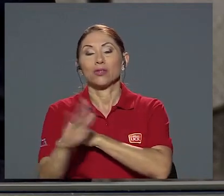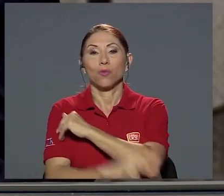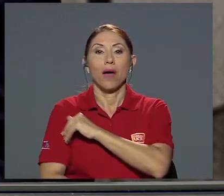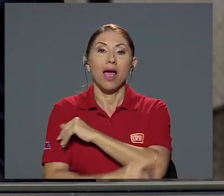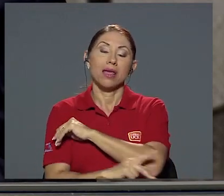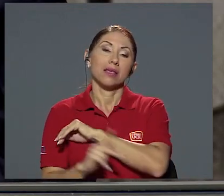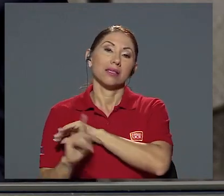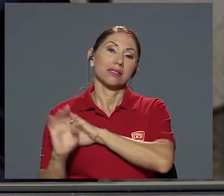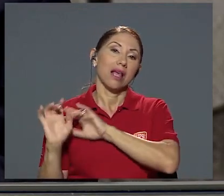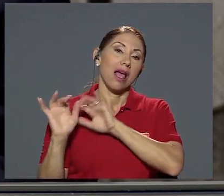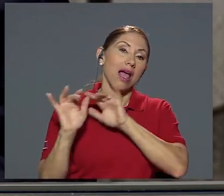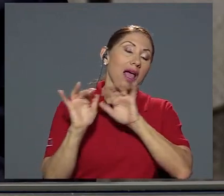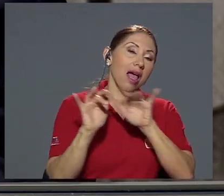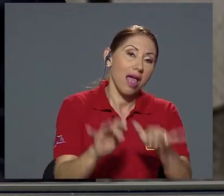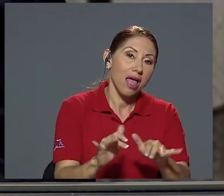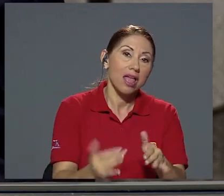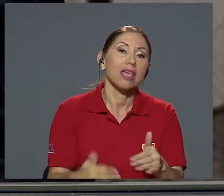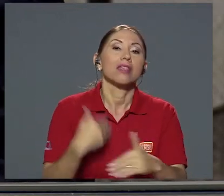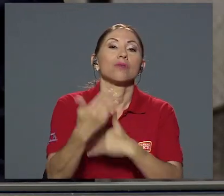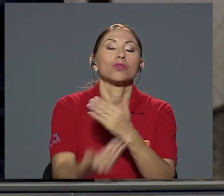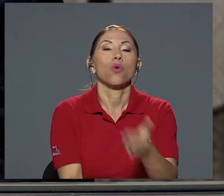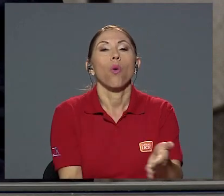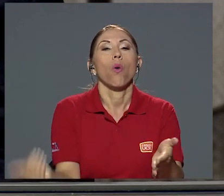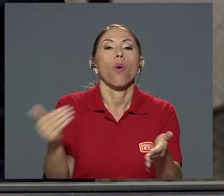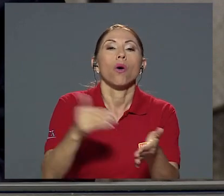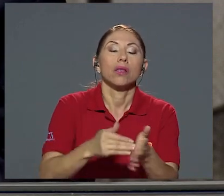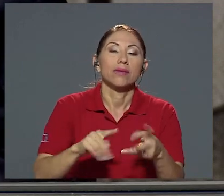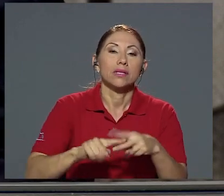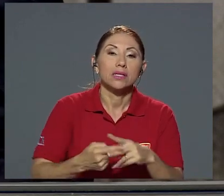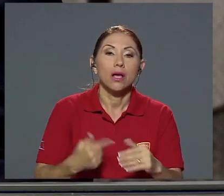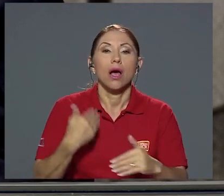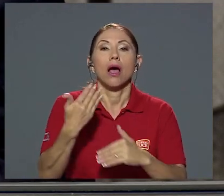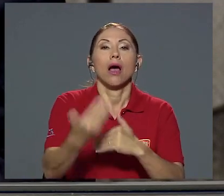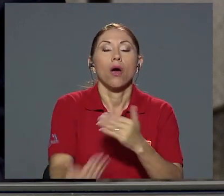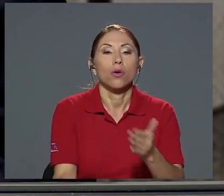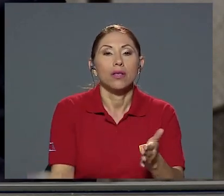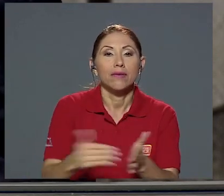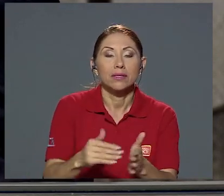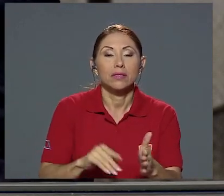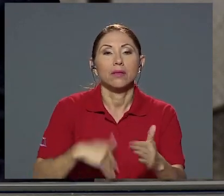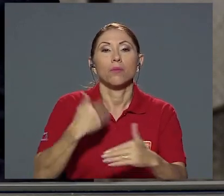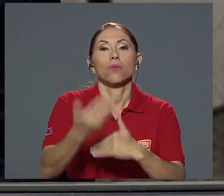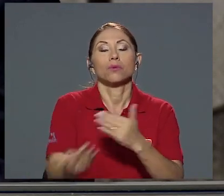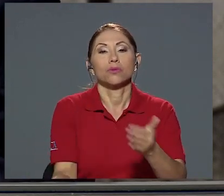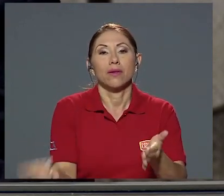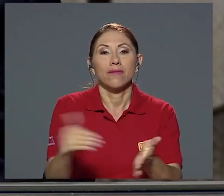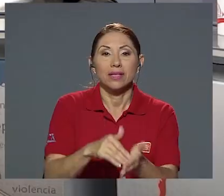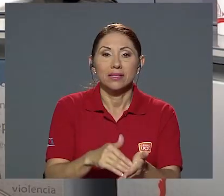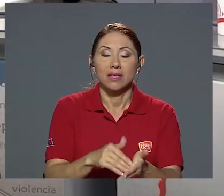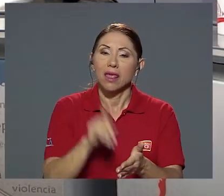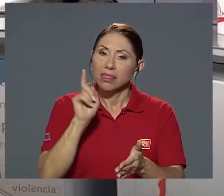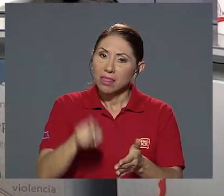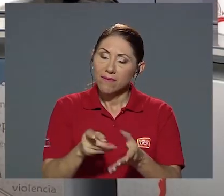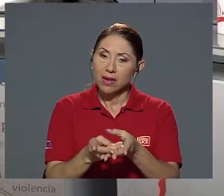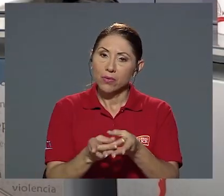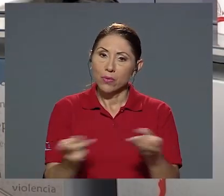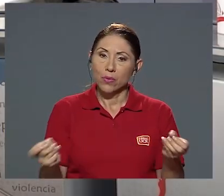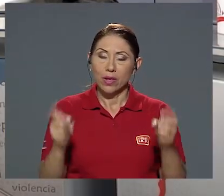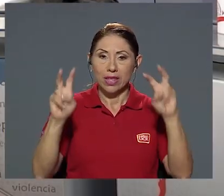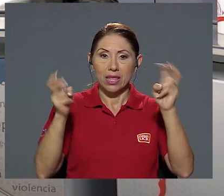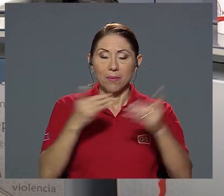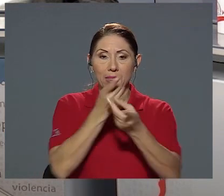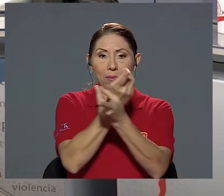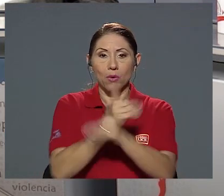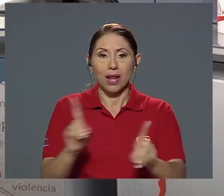a iniciar, ¿verdad? Entonces, creo que es clave resolver el tema democrático nuevamente en la